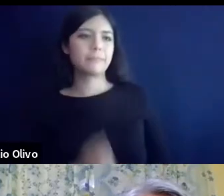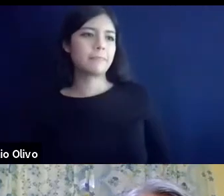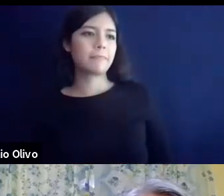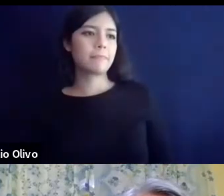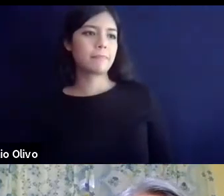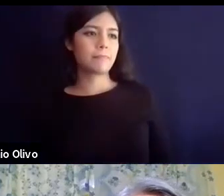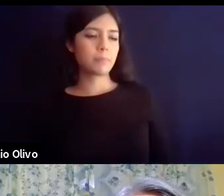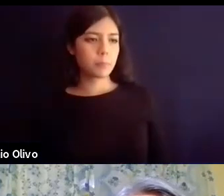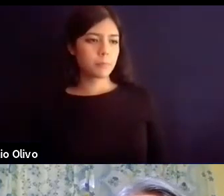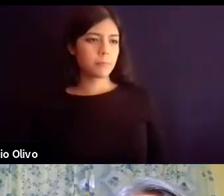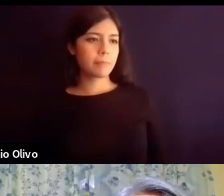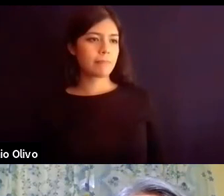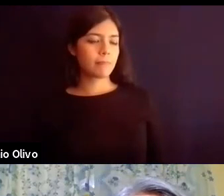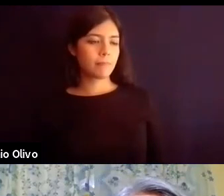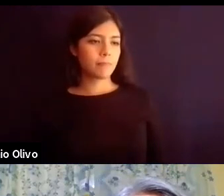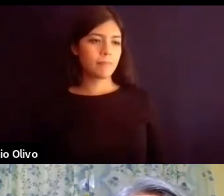Sí, pero